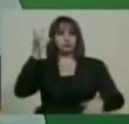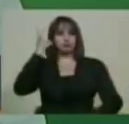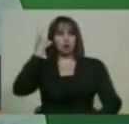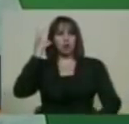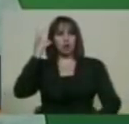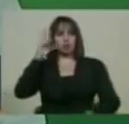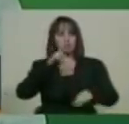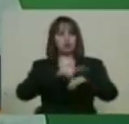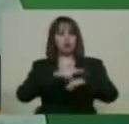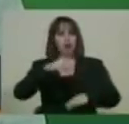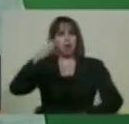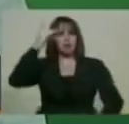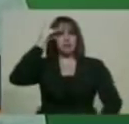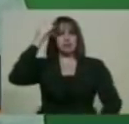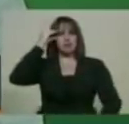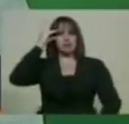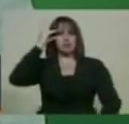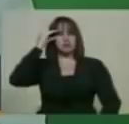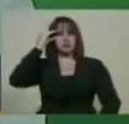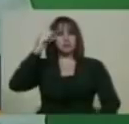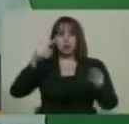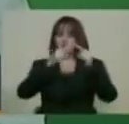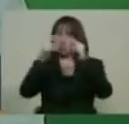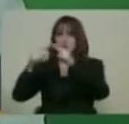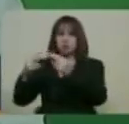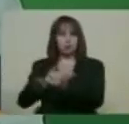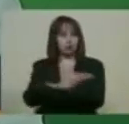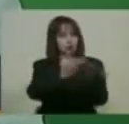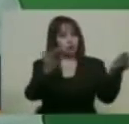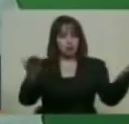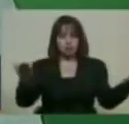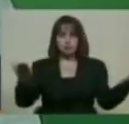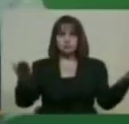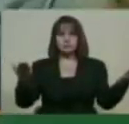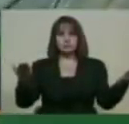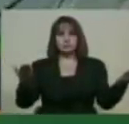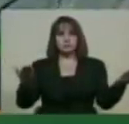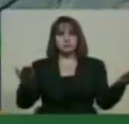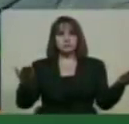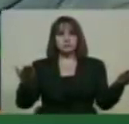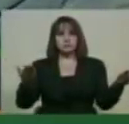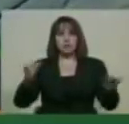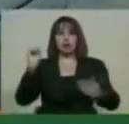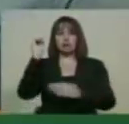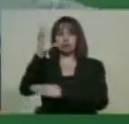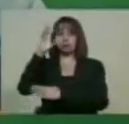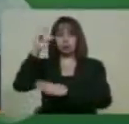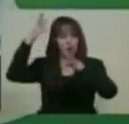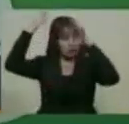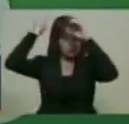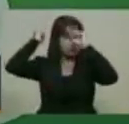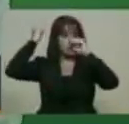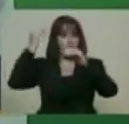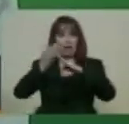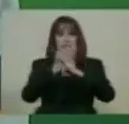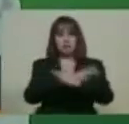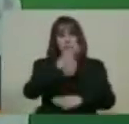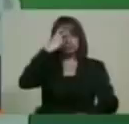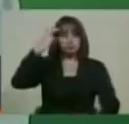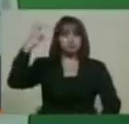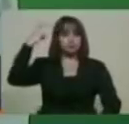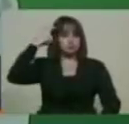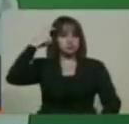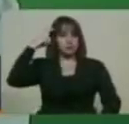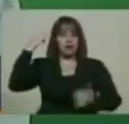doctora Delcy Rodríguez, muy conocida por ustedes, quien viene de ser una gran canciller de la República y que viene de